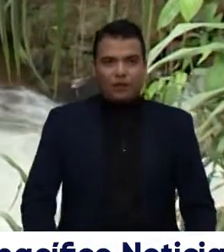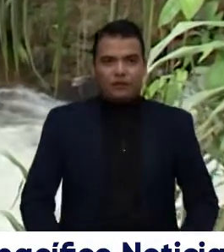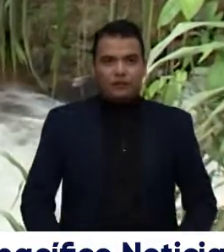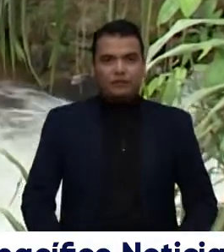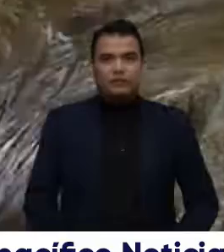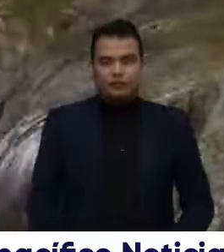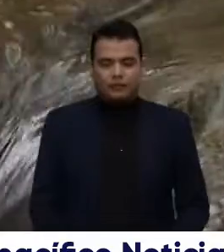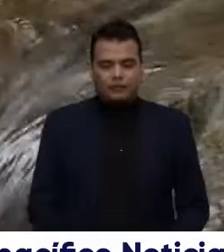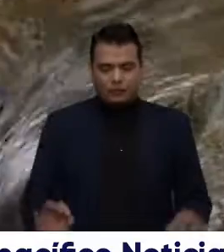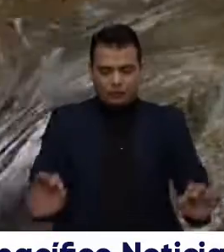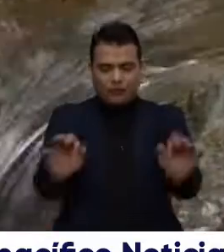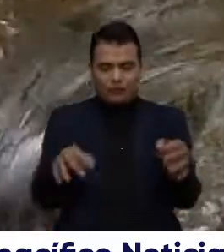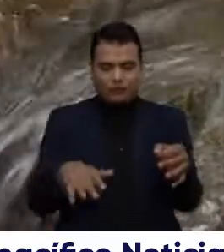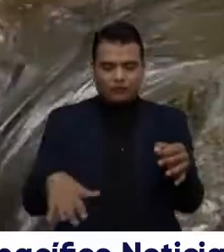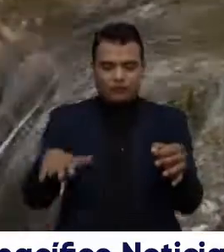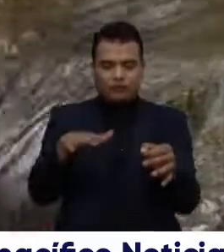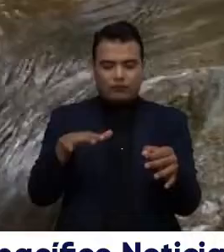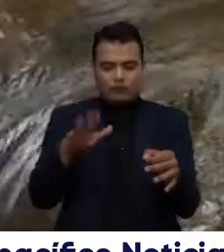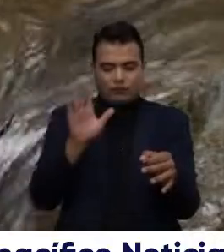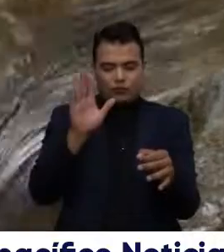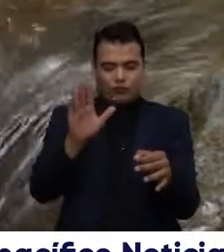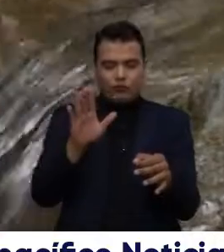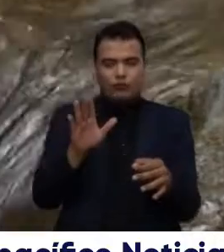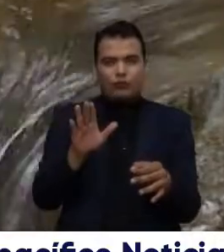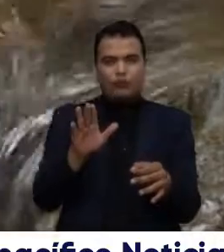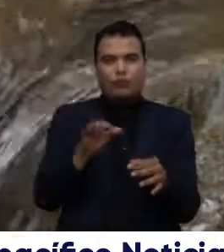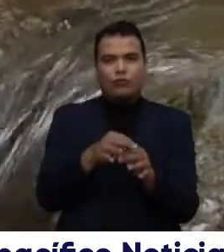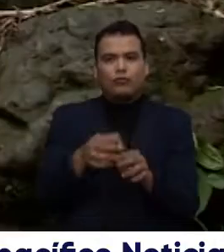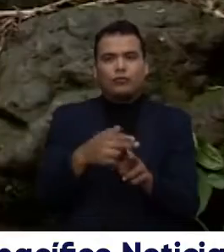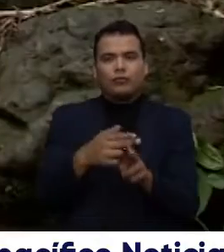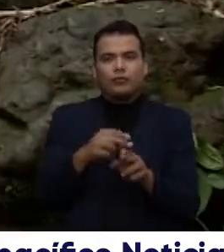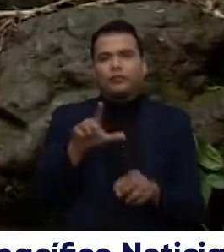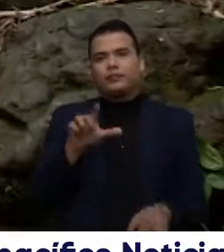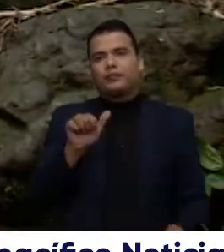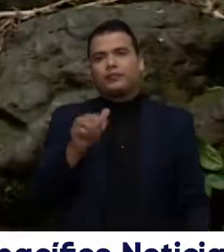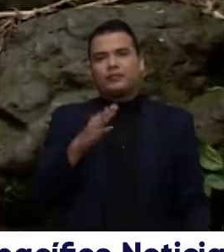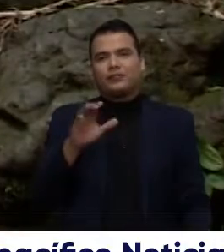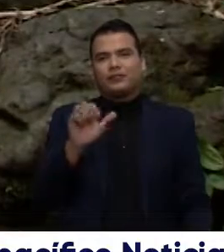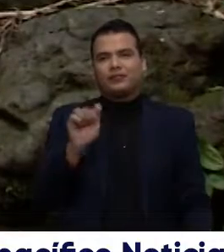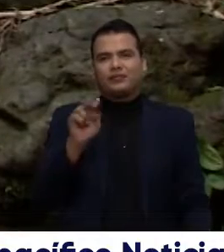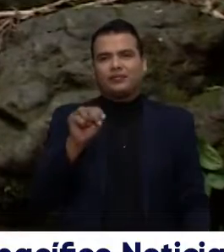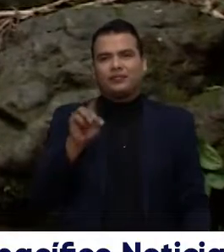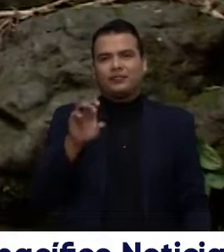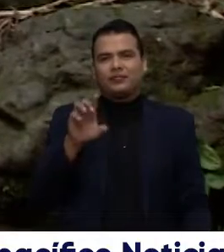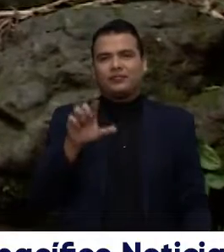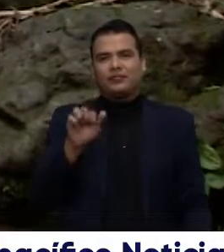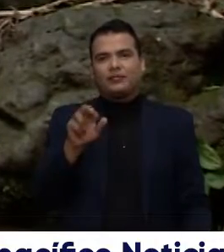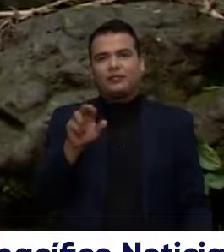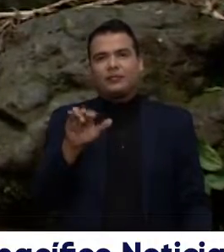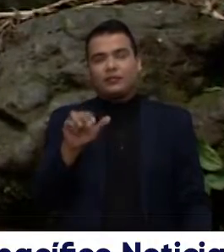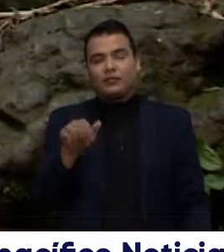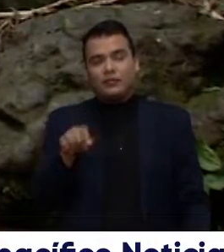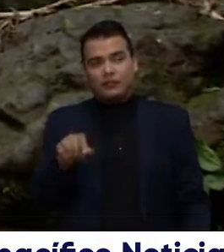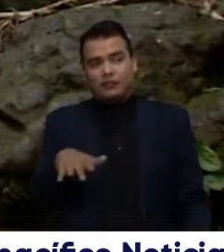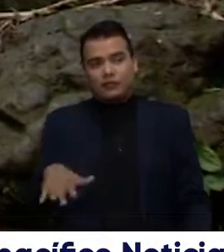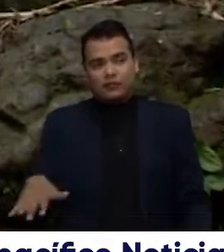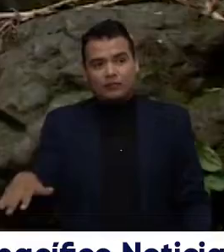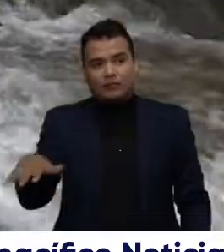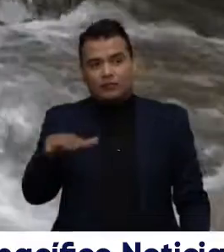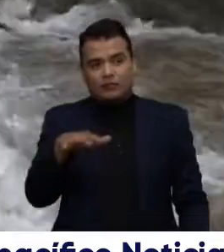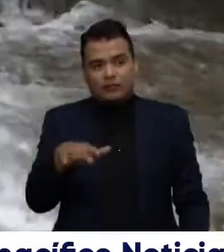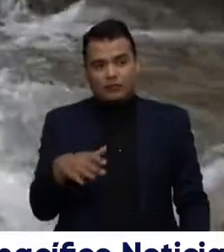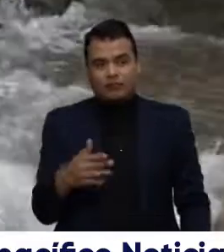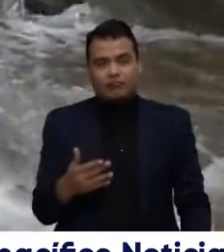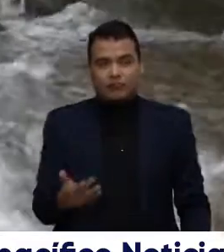El pulmón escondido en la vereda La Candelaria ofrece cascadas como la del Duende. Con una extensión de 44 metros de